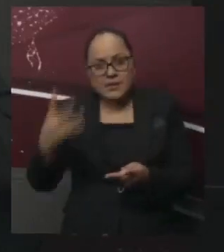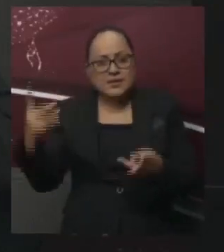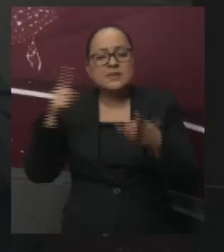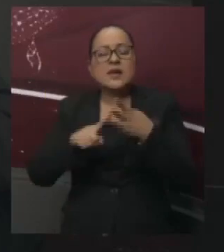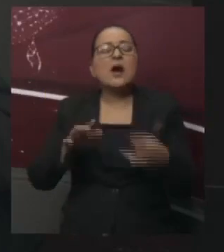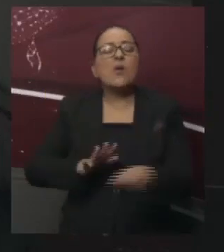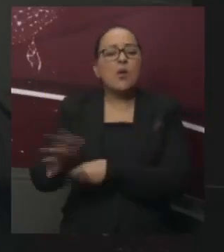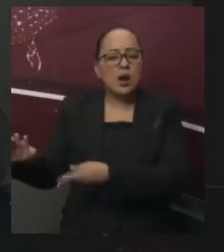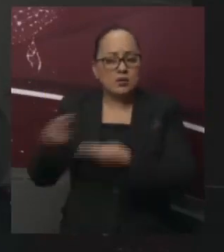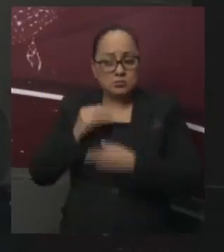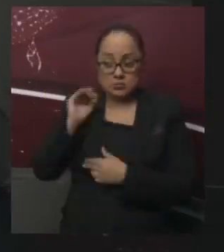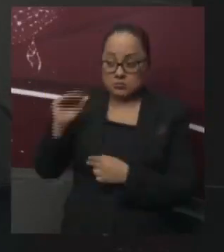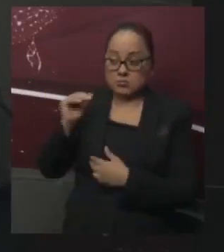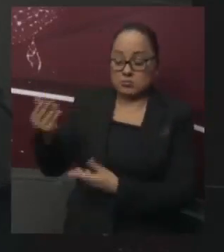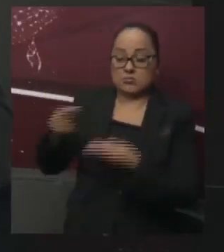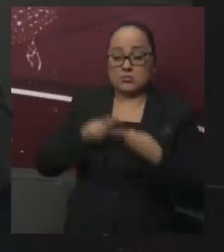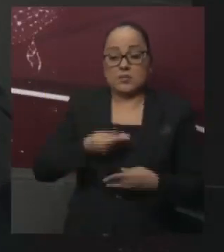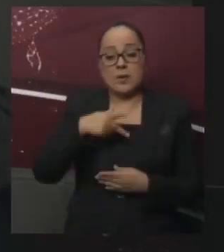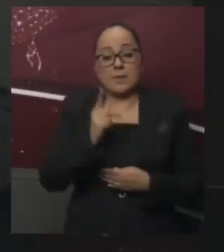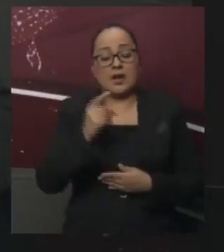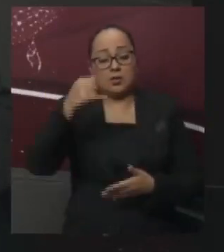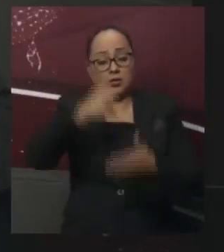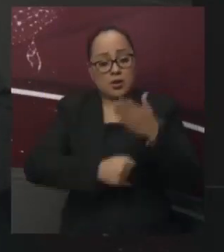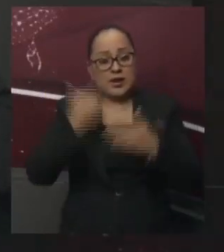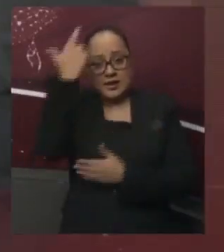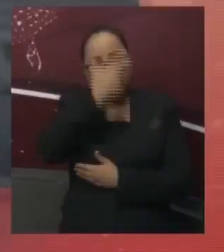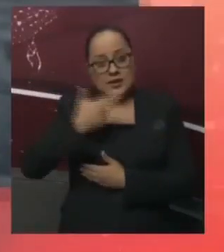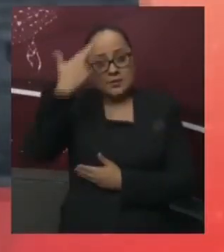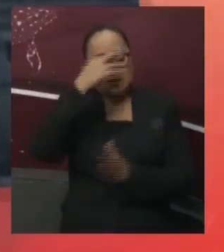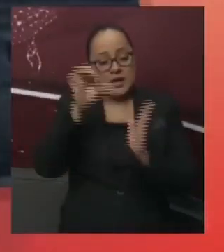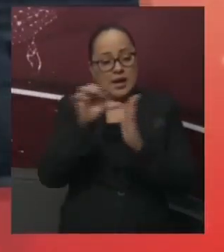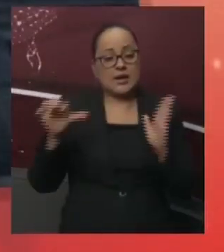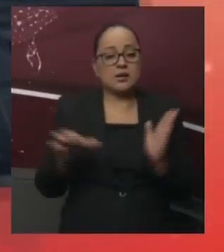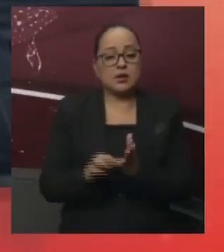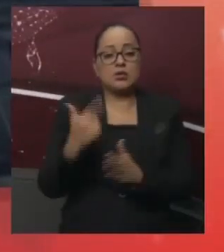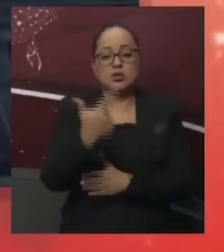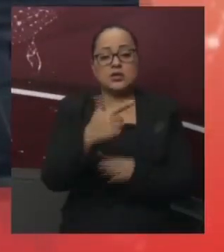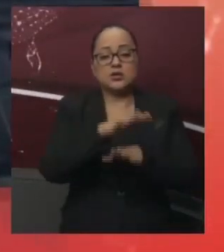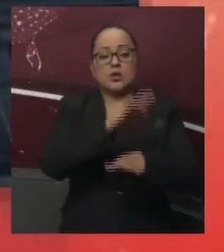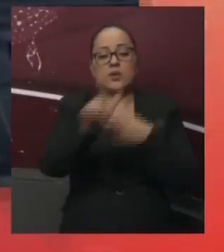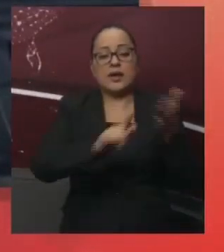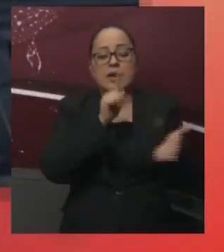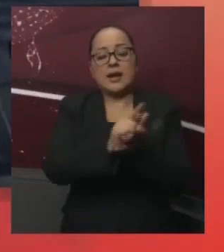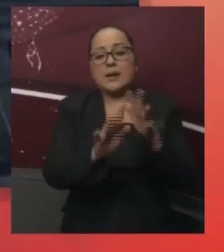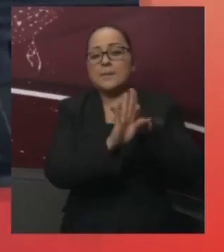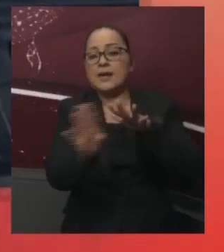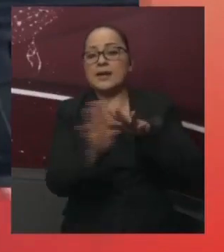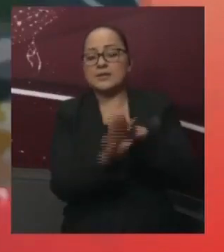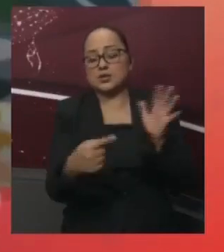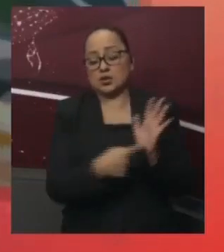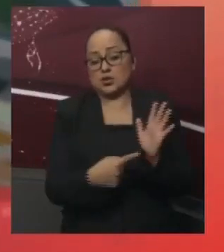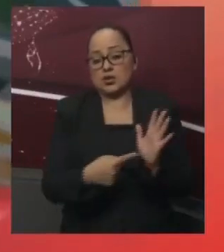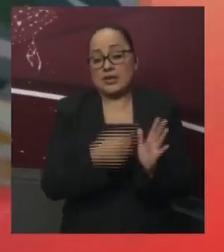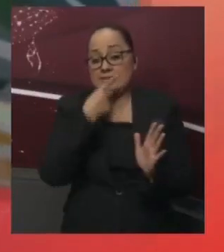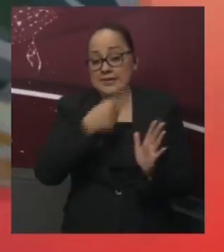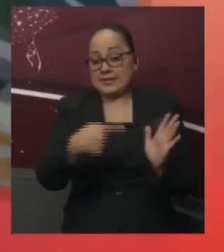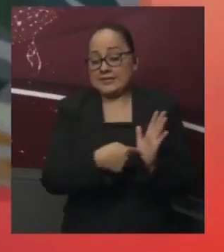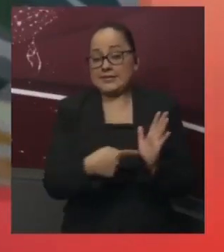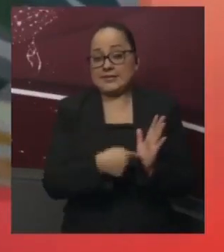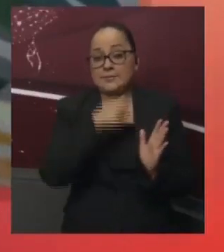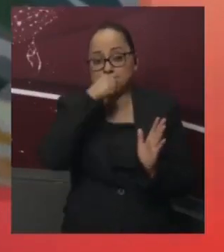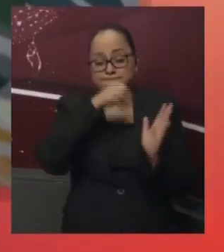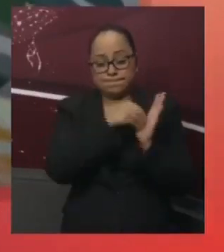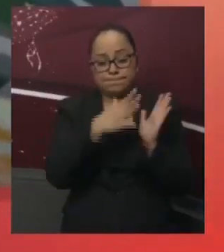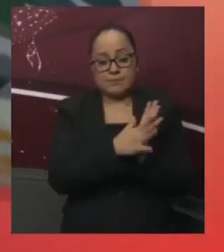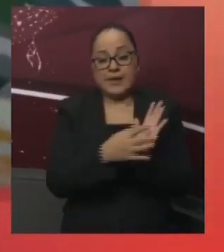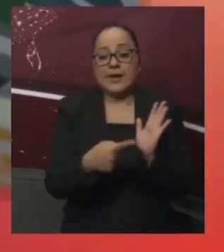país. Pero si uno analiza el artículo 7 de la Ley de Migración, dice ahí en este artículo de la Ley de